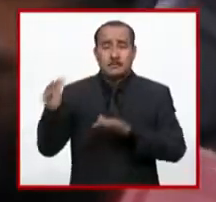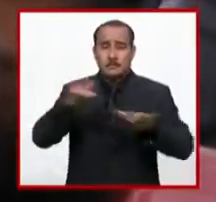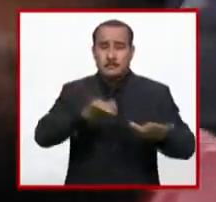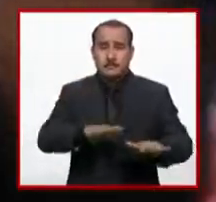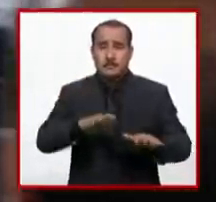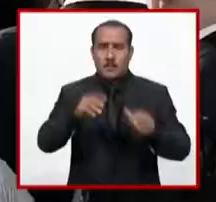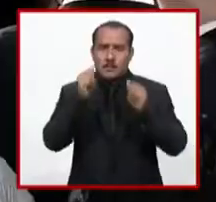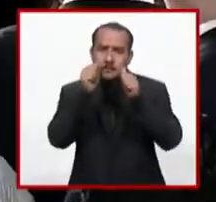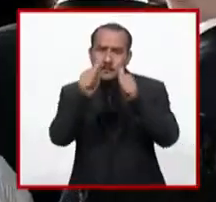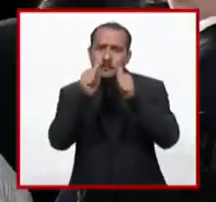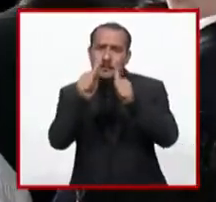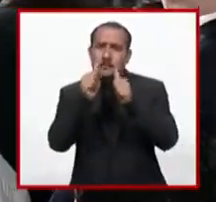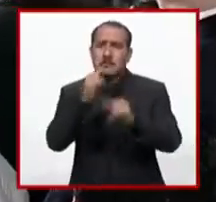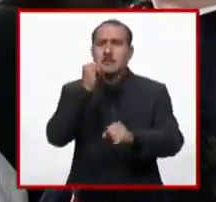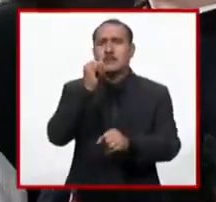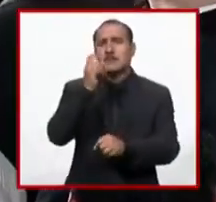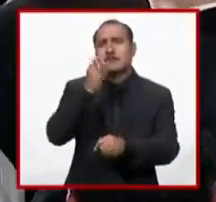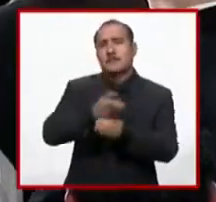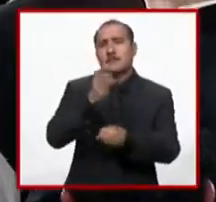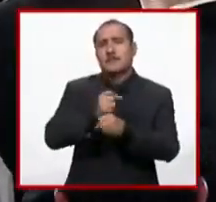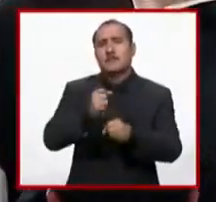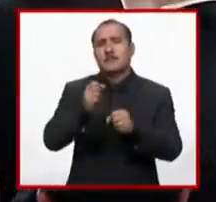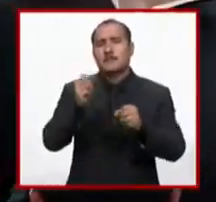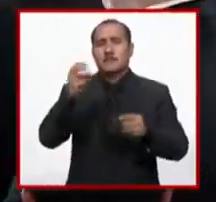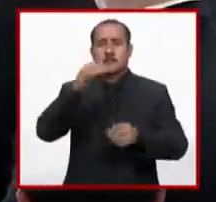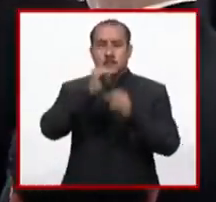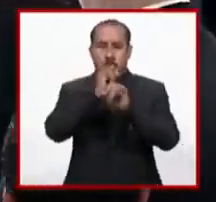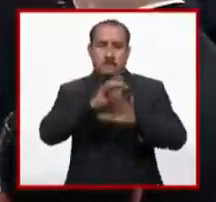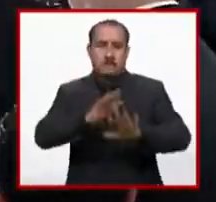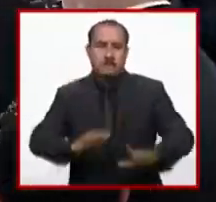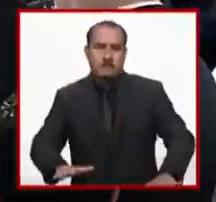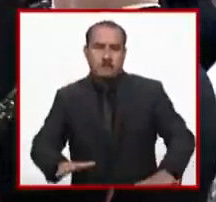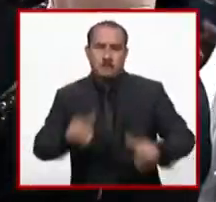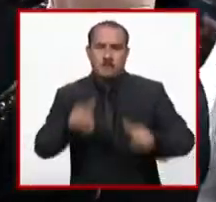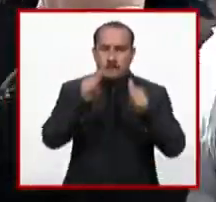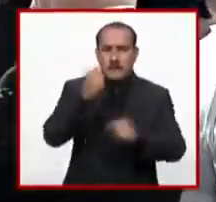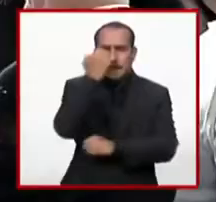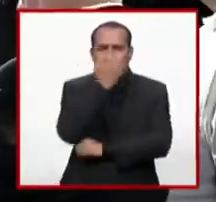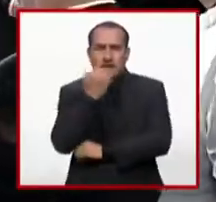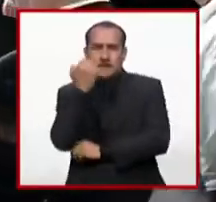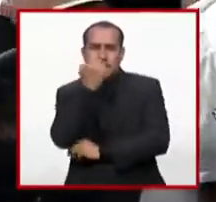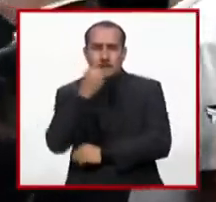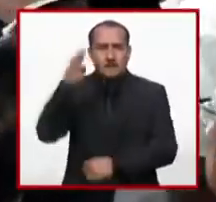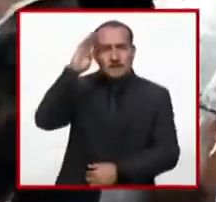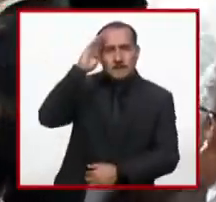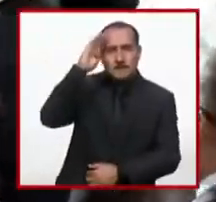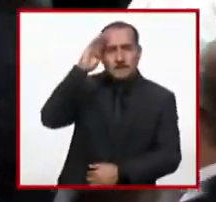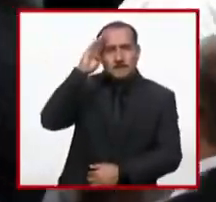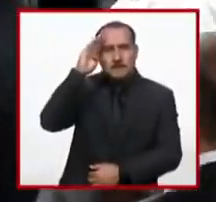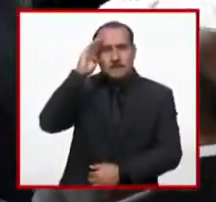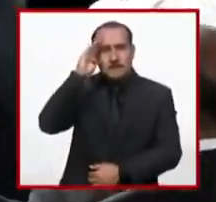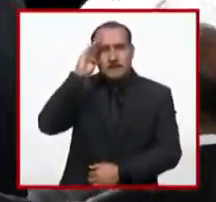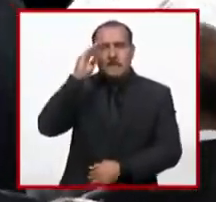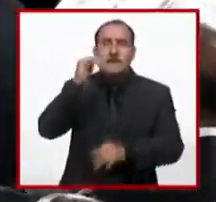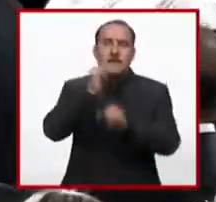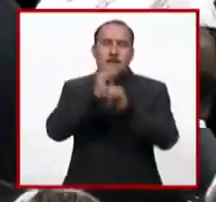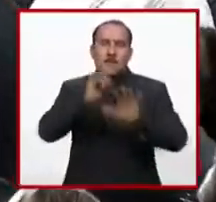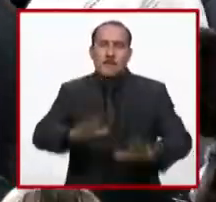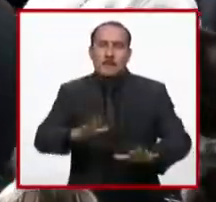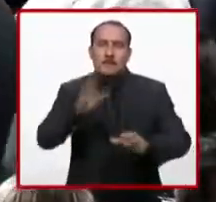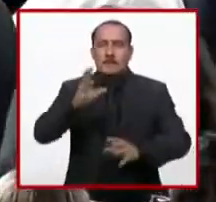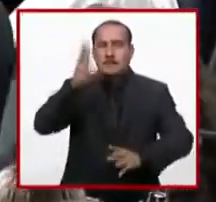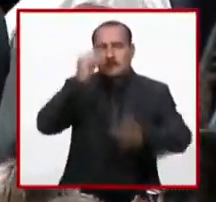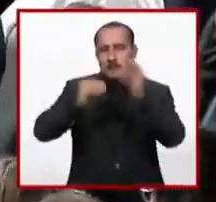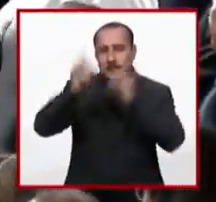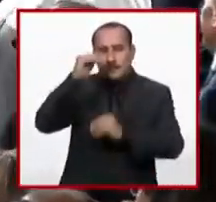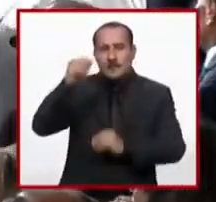este tercer informe de gobierno, tomar nota, realmente preguntar, cuestionar, pero sobre todo estar informado de cada uno de